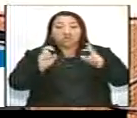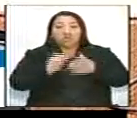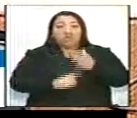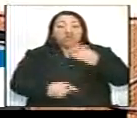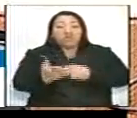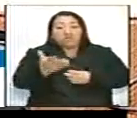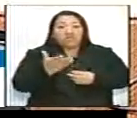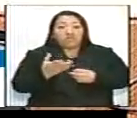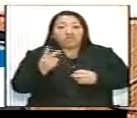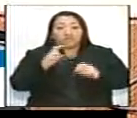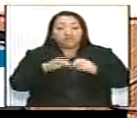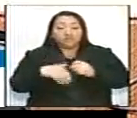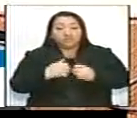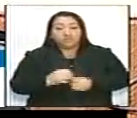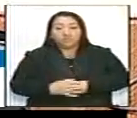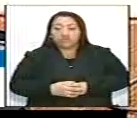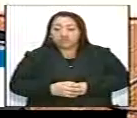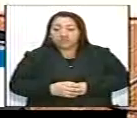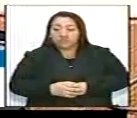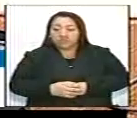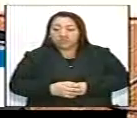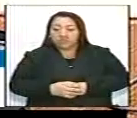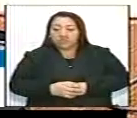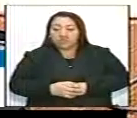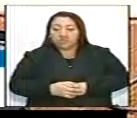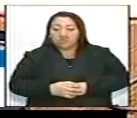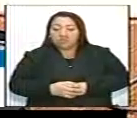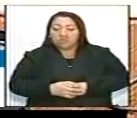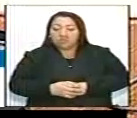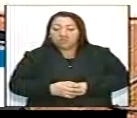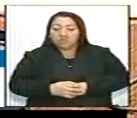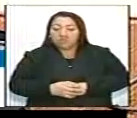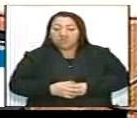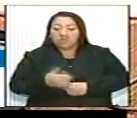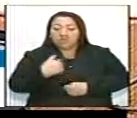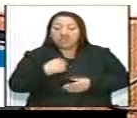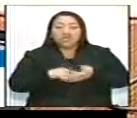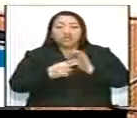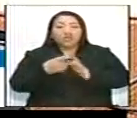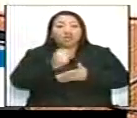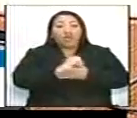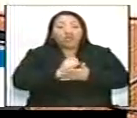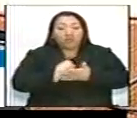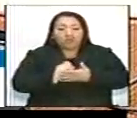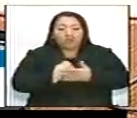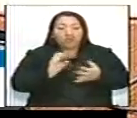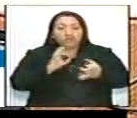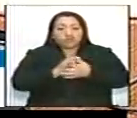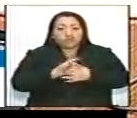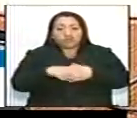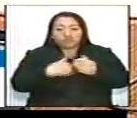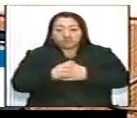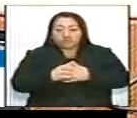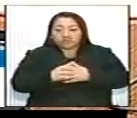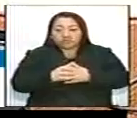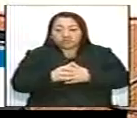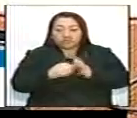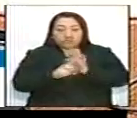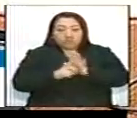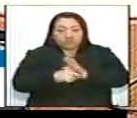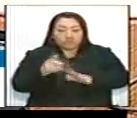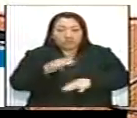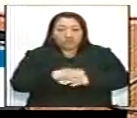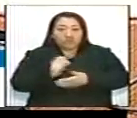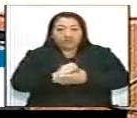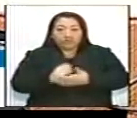exigió desde el principio en el esquema y en el diseño que se debería hacer a través de un contrato en el marco de la legislación sobre